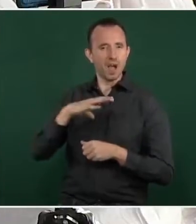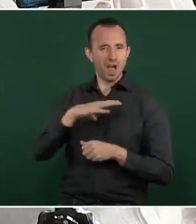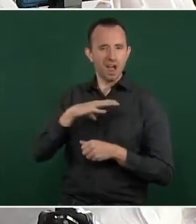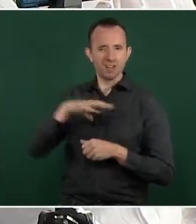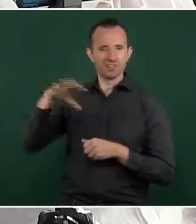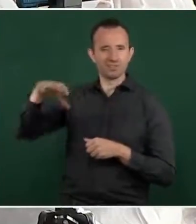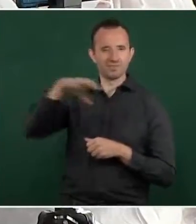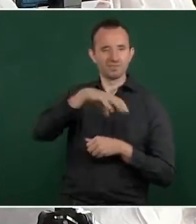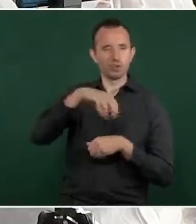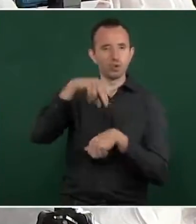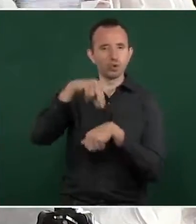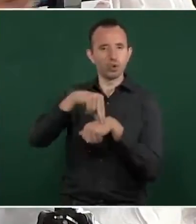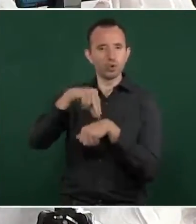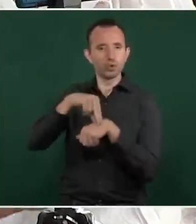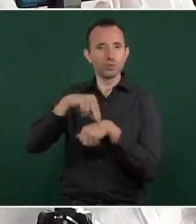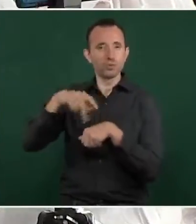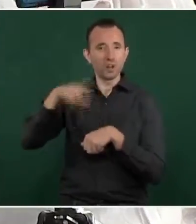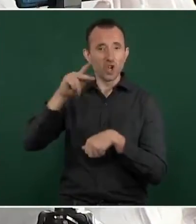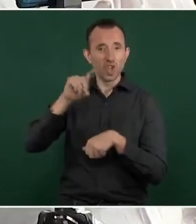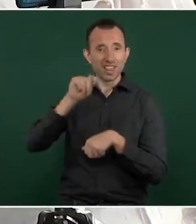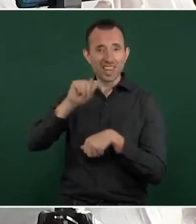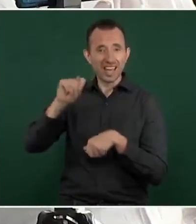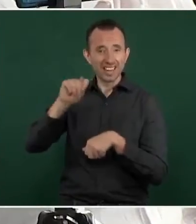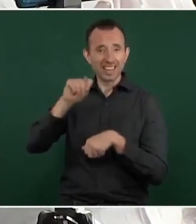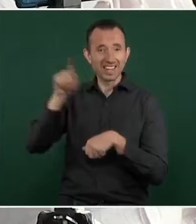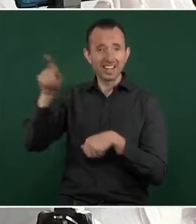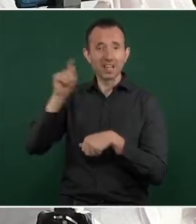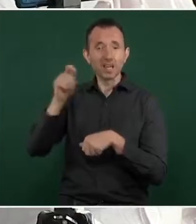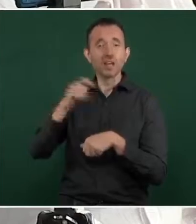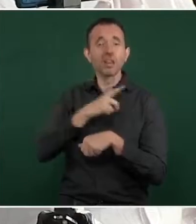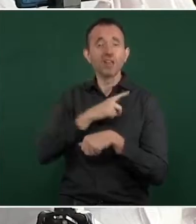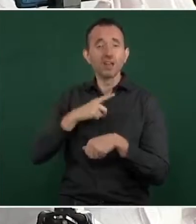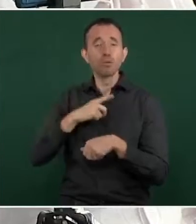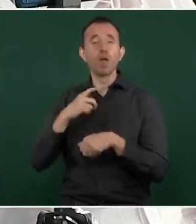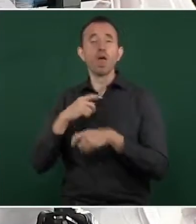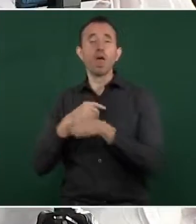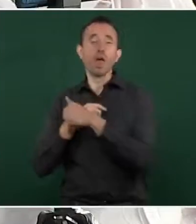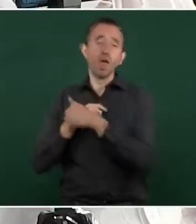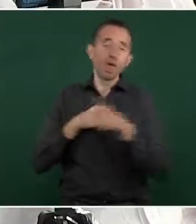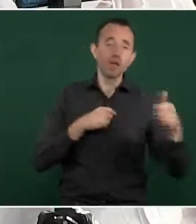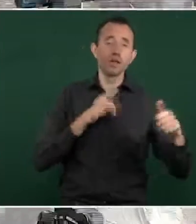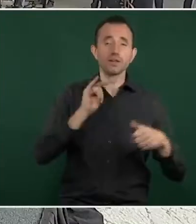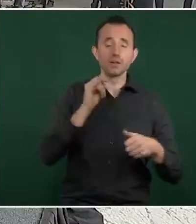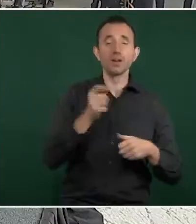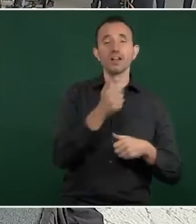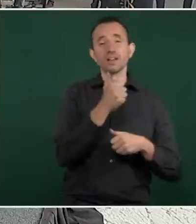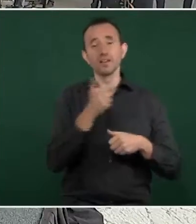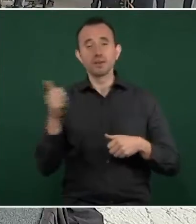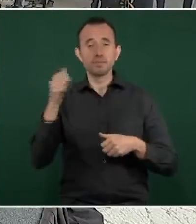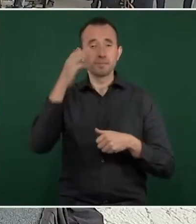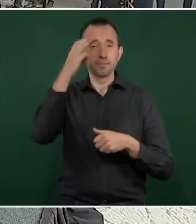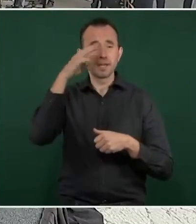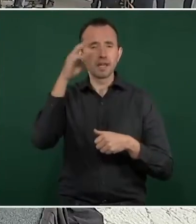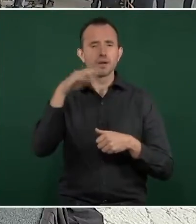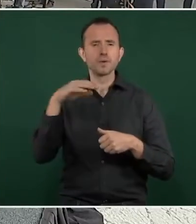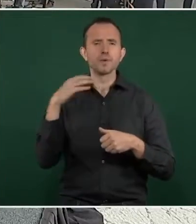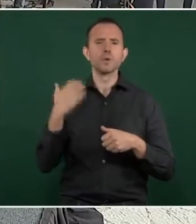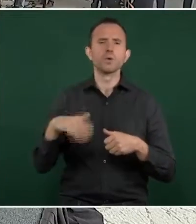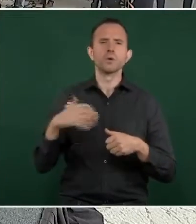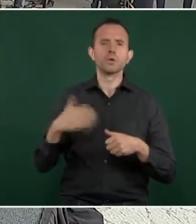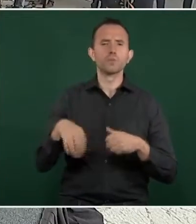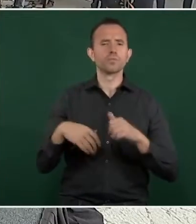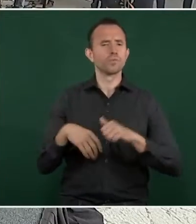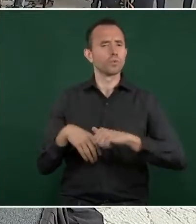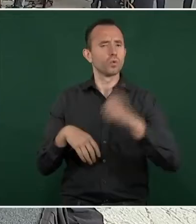Tecate, ya sea Tijuana o Mexicali, eso es lo que le quiero comentar. Y también está un grupo de personas que me contactaron, qué